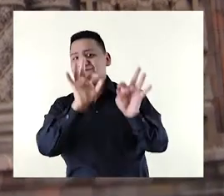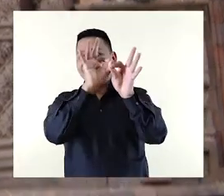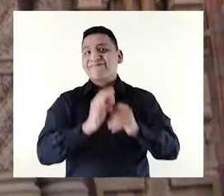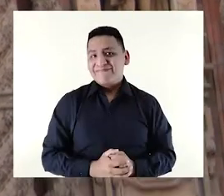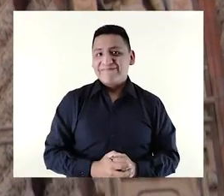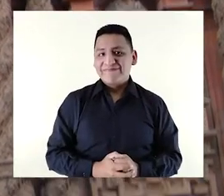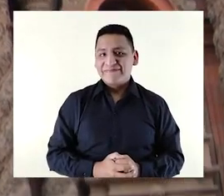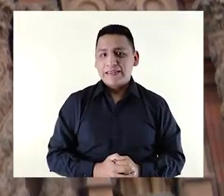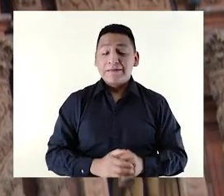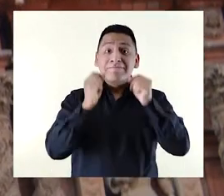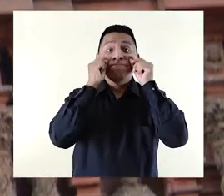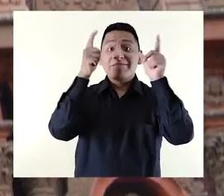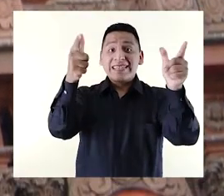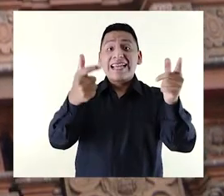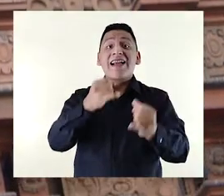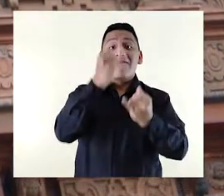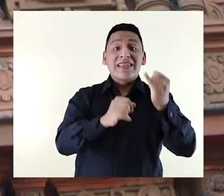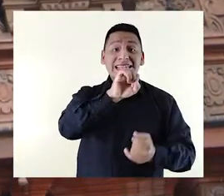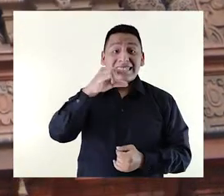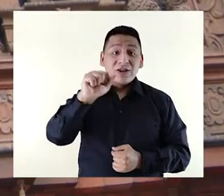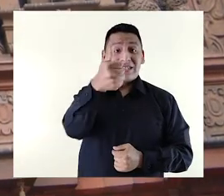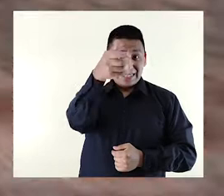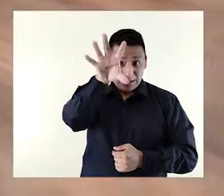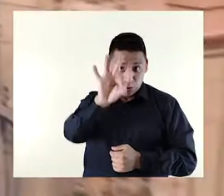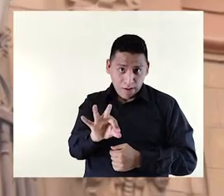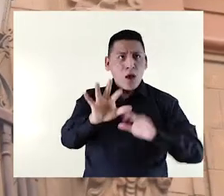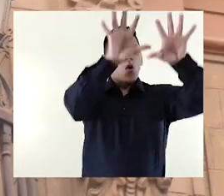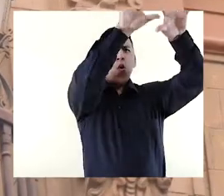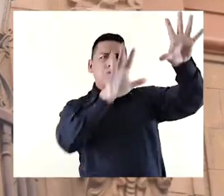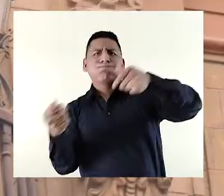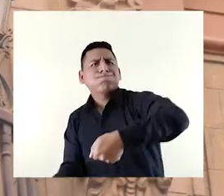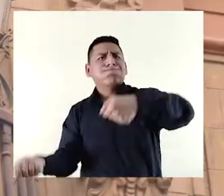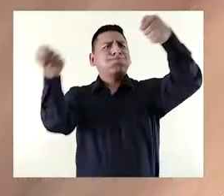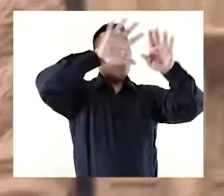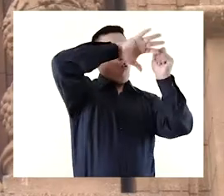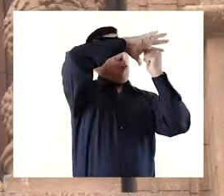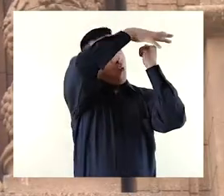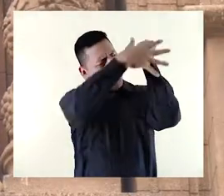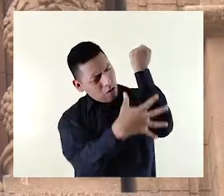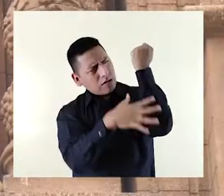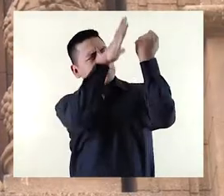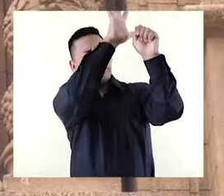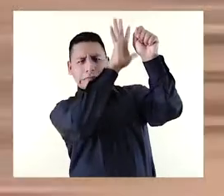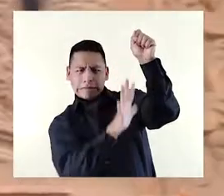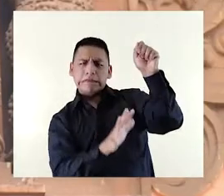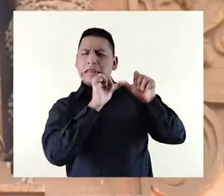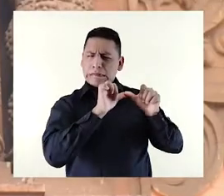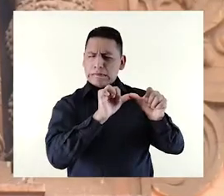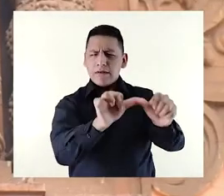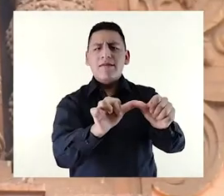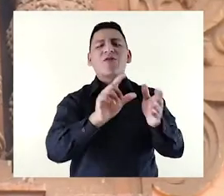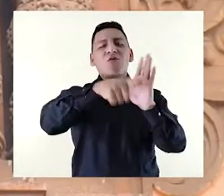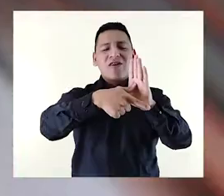observarla detenidamente. Es increíble, pero a fines del siglo XIX, toda esta fachada fue tapada para darle un aire llano y liso,